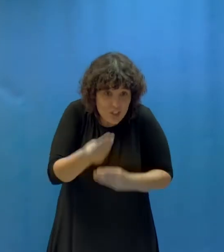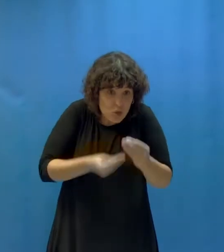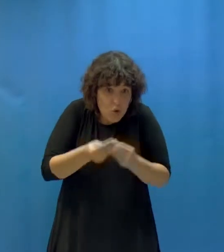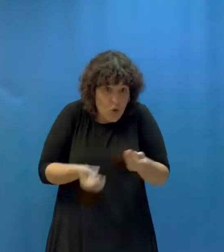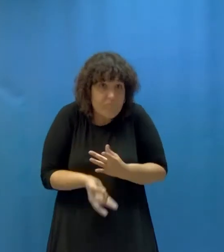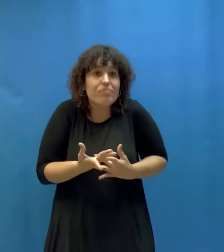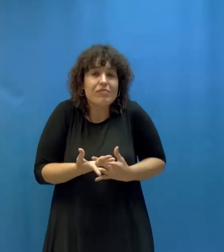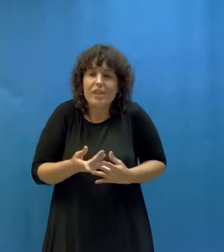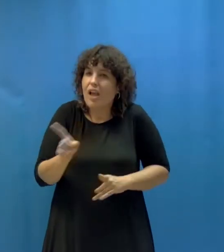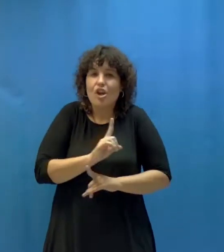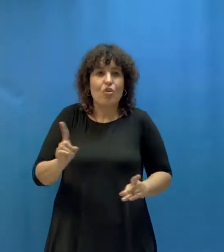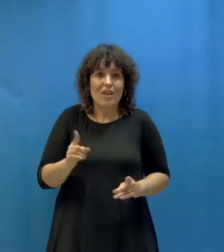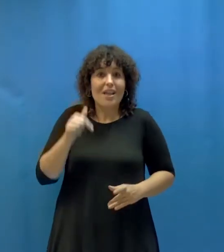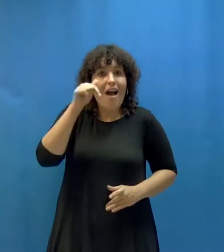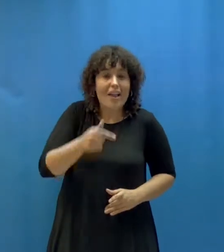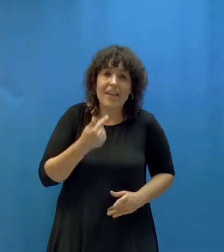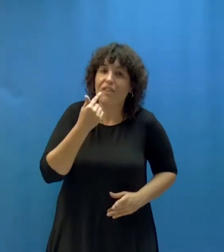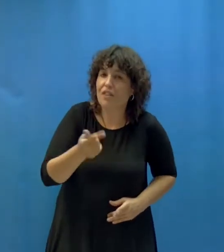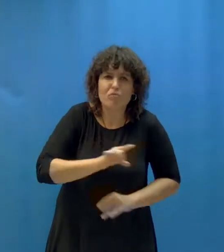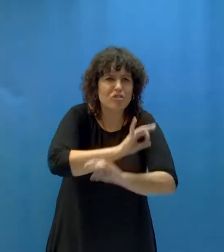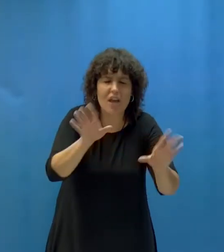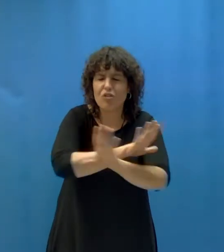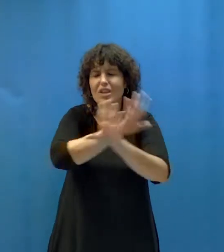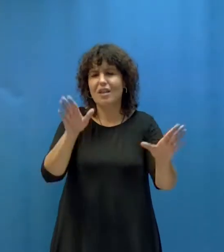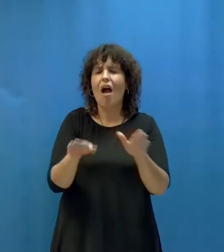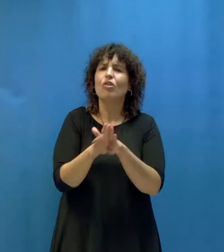desde aquí y así nos contestamos todos. Muchas gracias. Continúo en castellano.